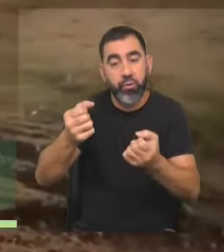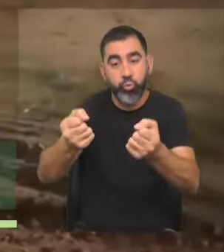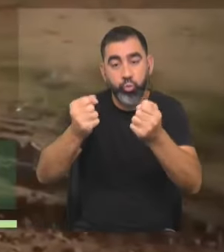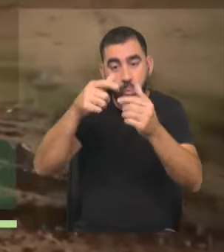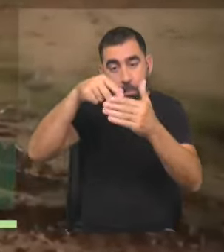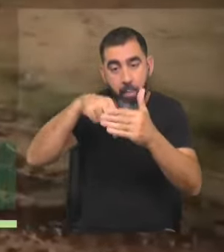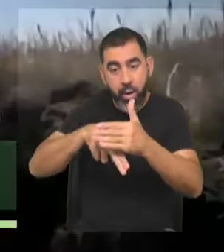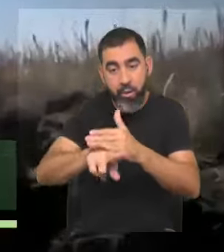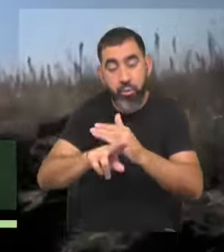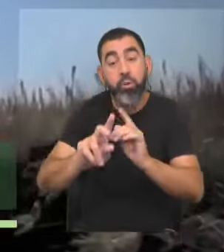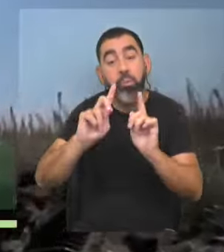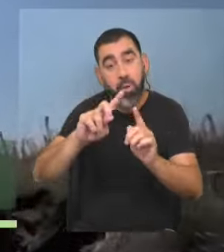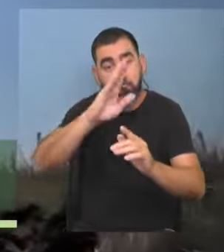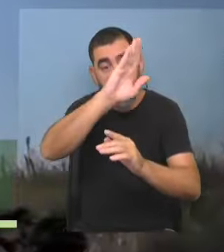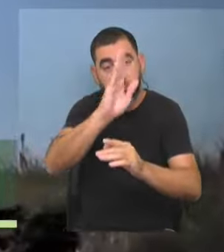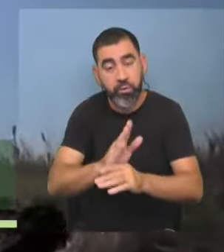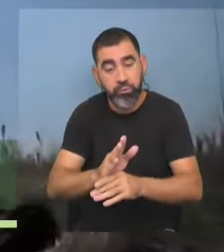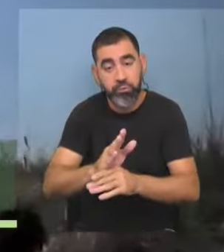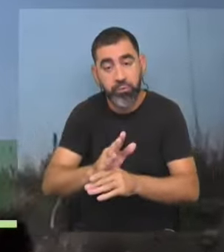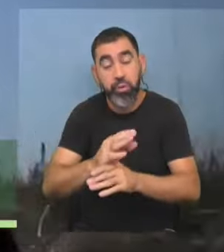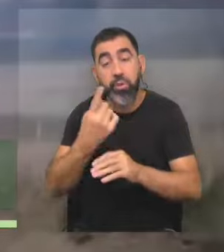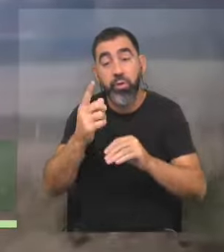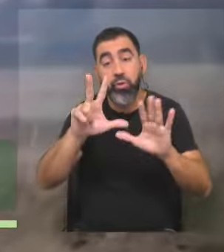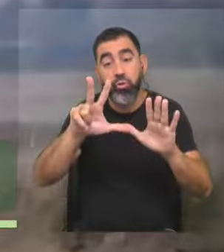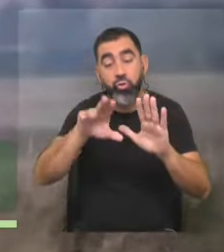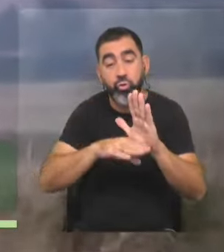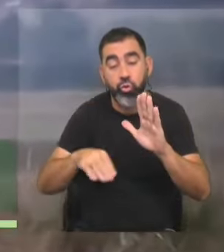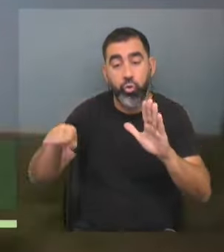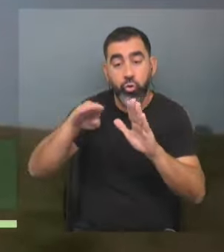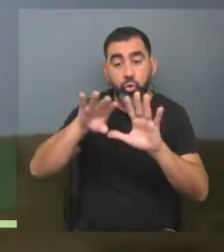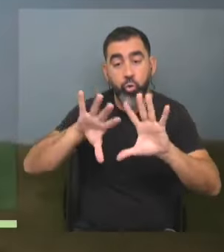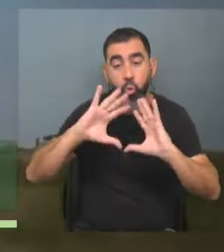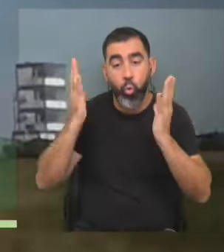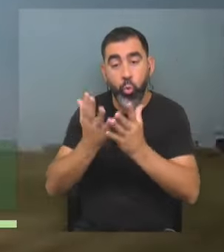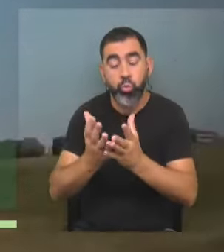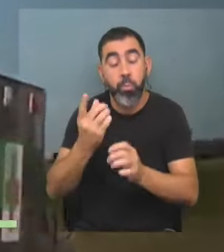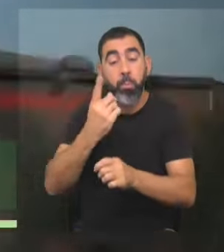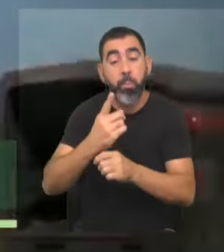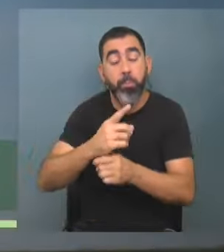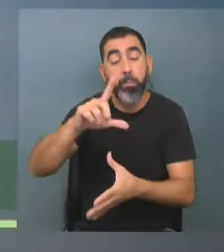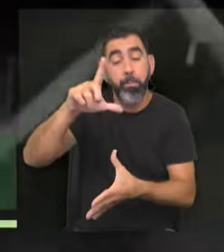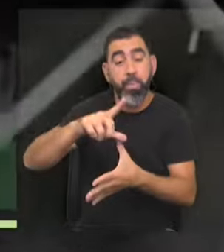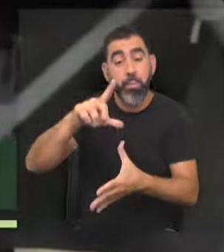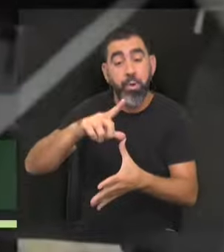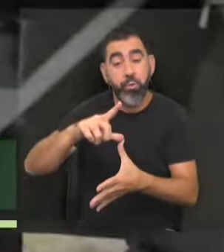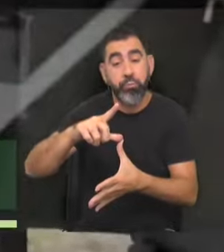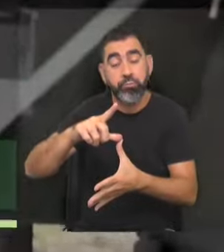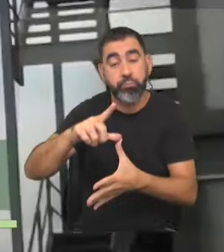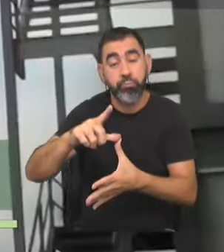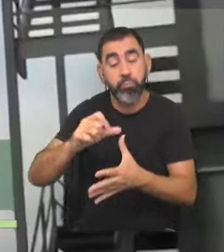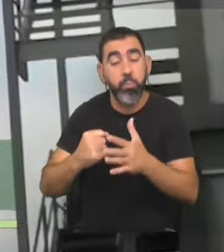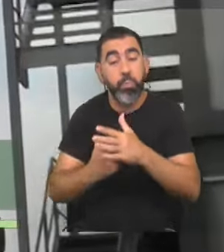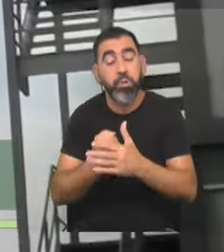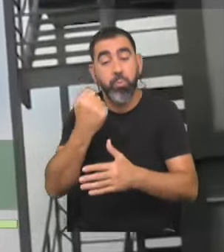opuesto Uruguay está Brasil que se ubica en el lugar 18 en el índice global y primero en Latinoamérica completando el top c